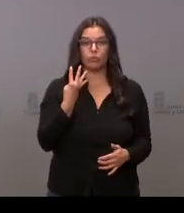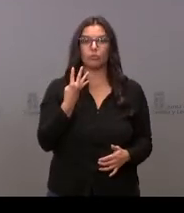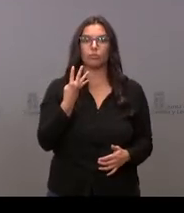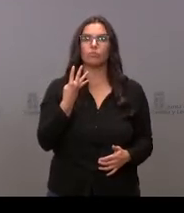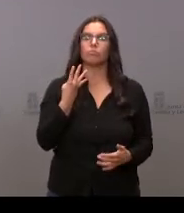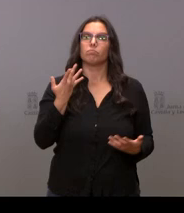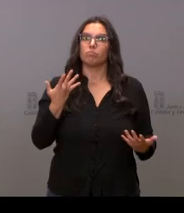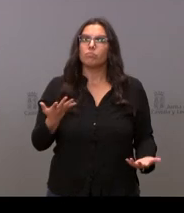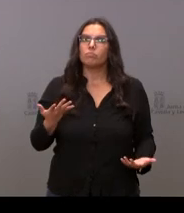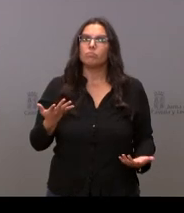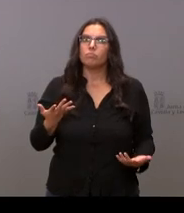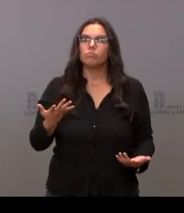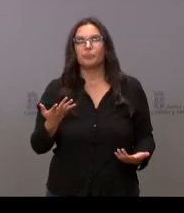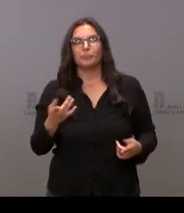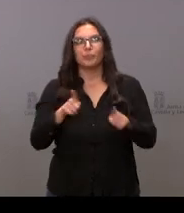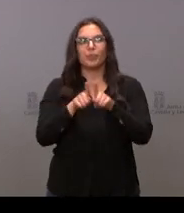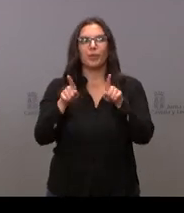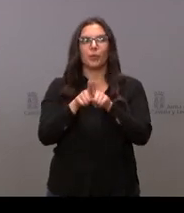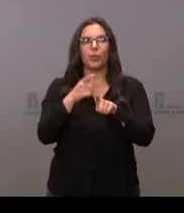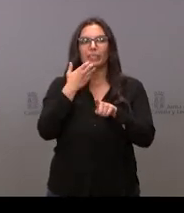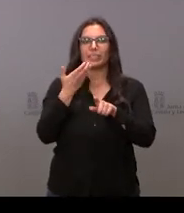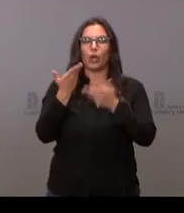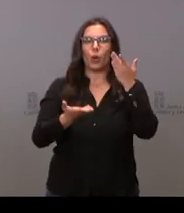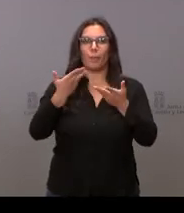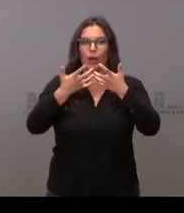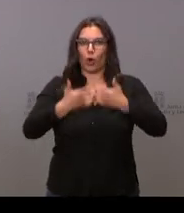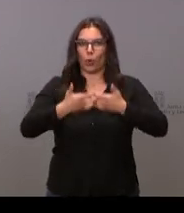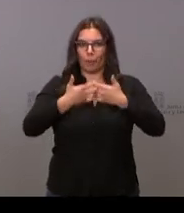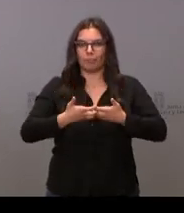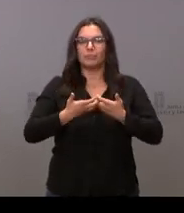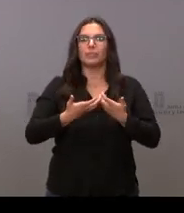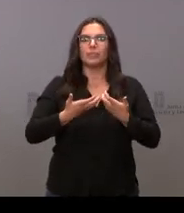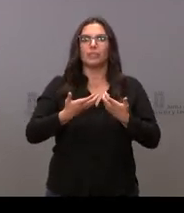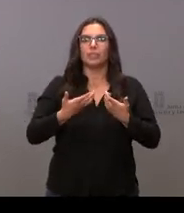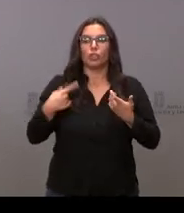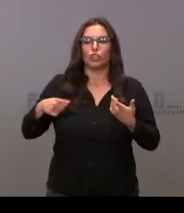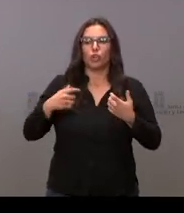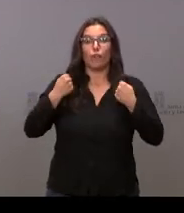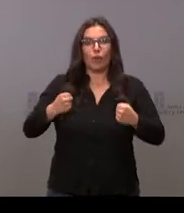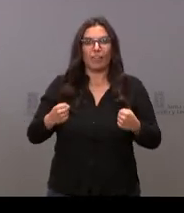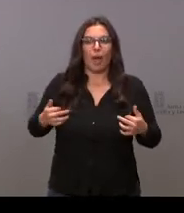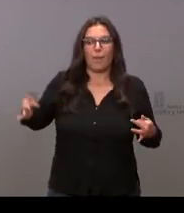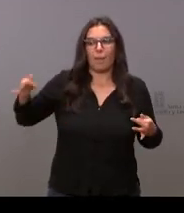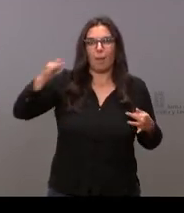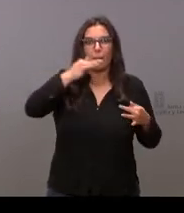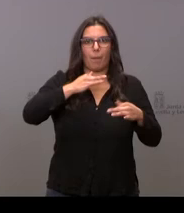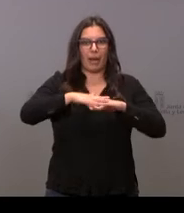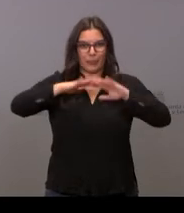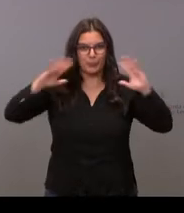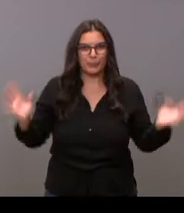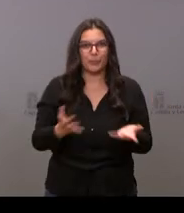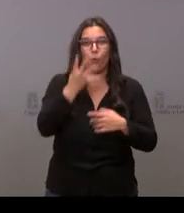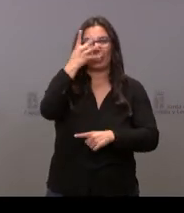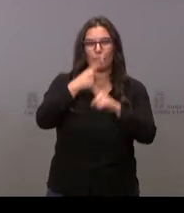utilizando una terminología del motor sumamos fuerzas para dar un impulso 4x4